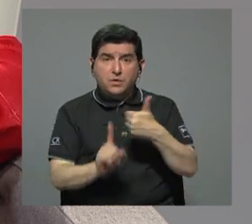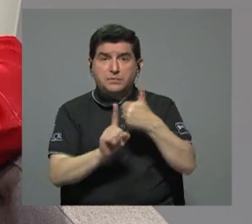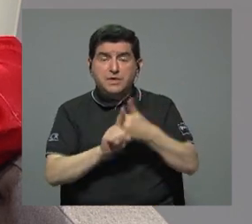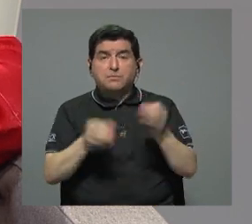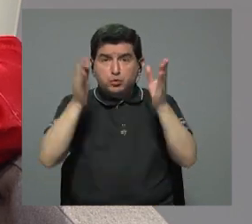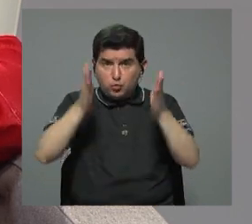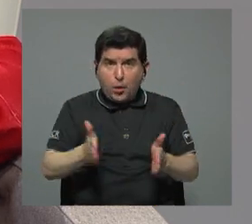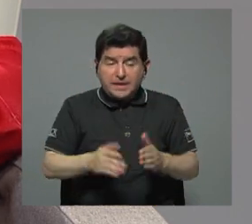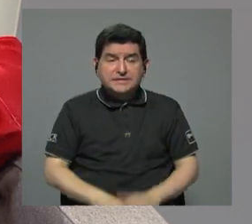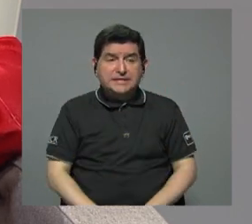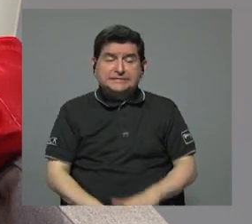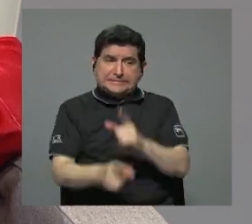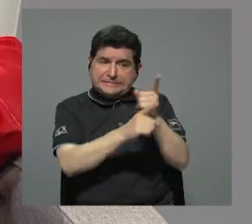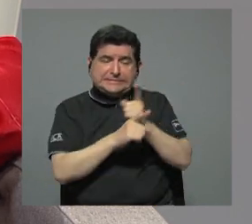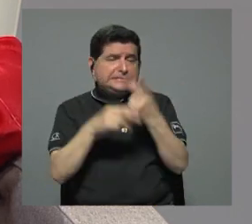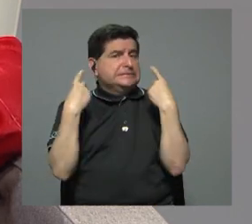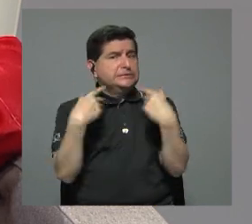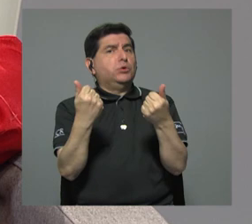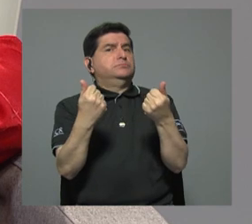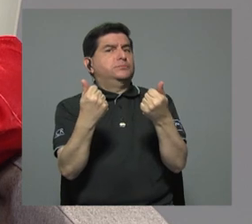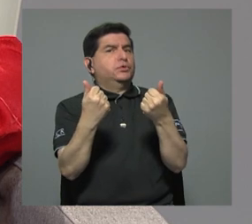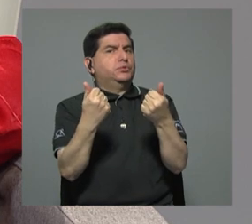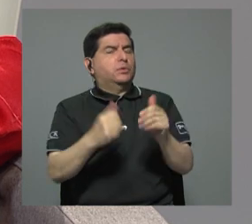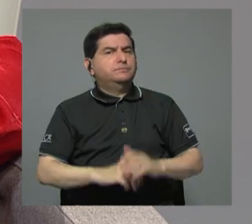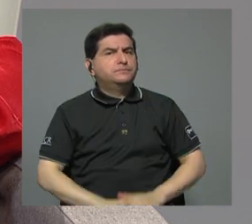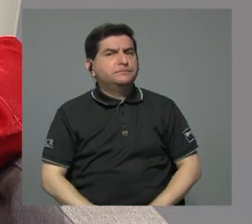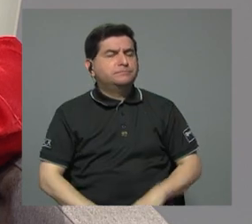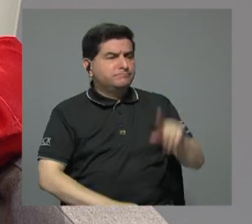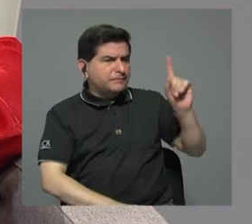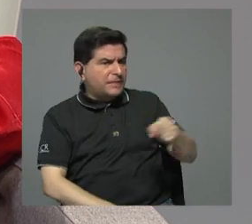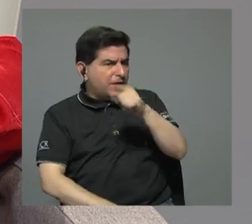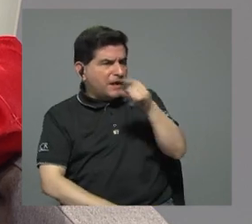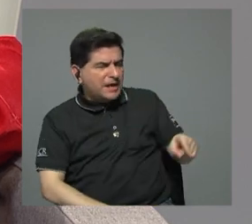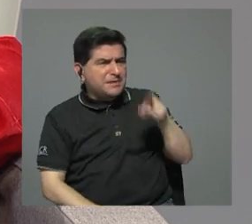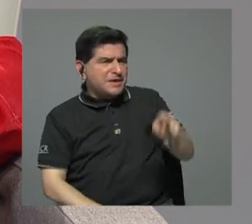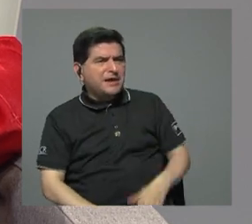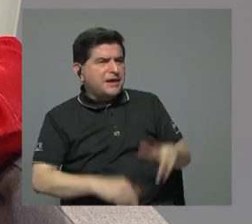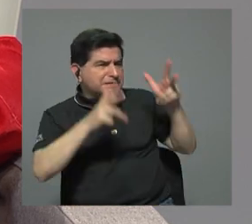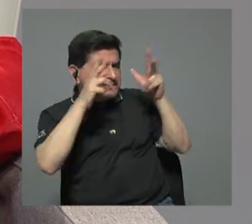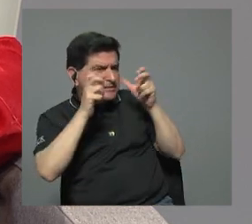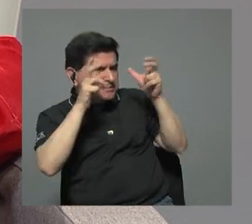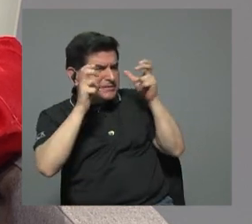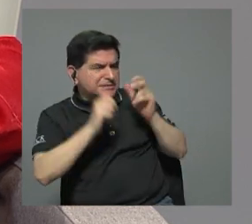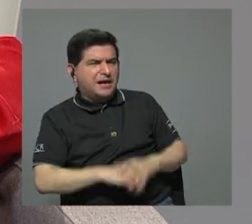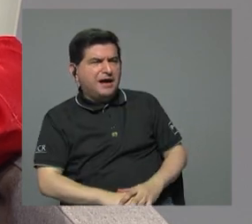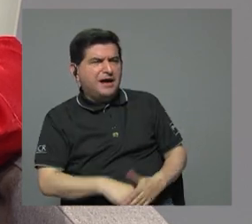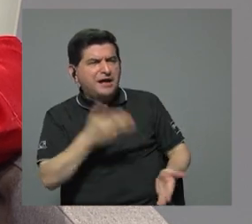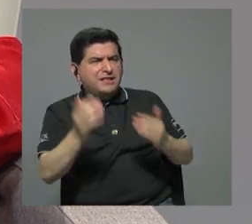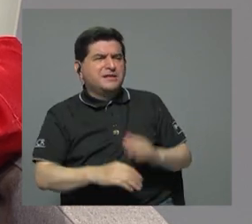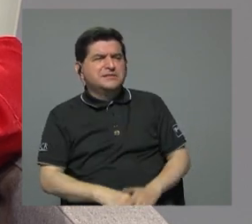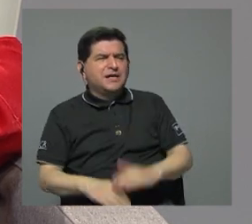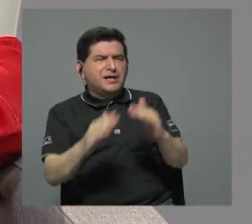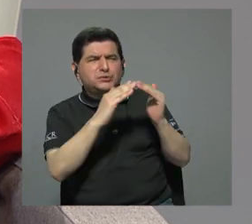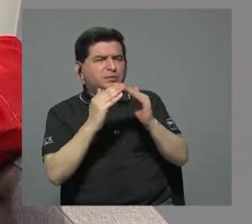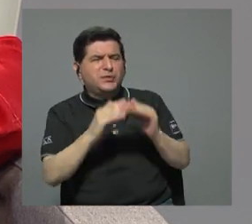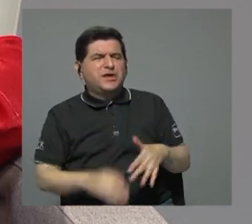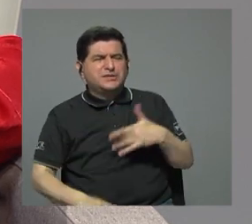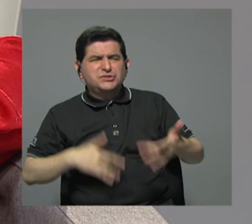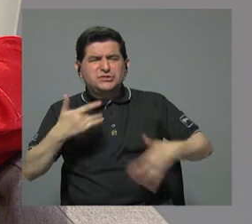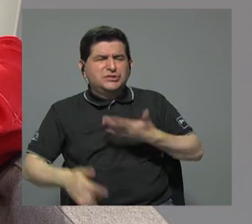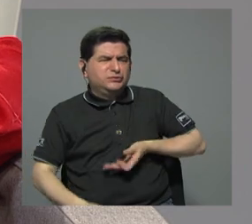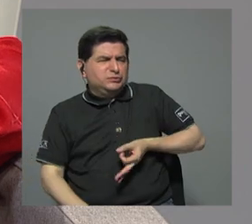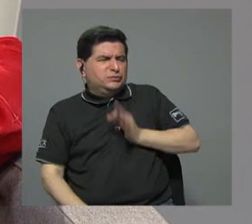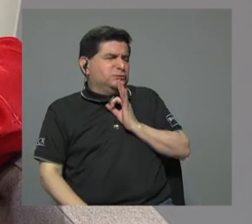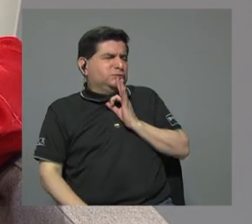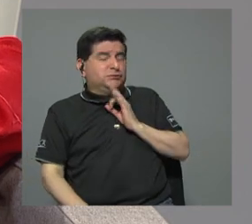son cosas que corregir inmediatamente para eliminar esa percepción de desilusión de la población porque en